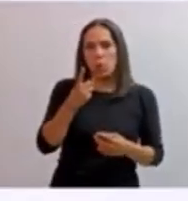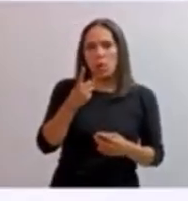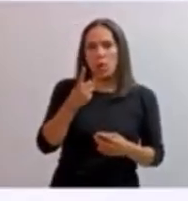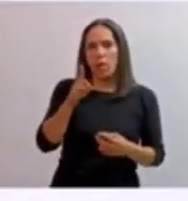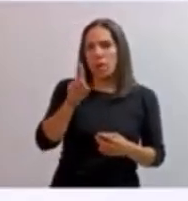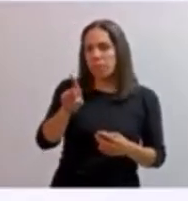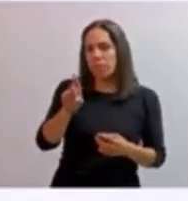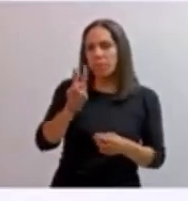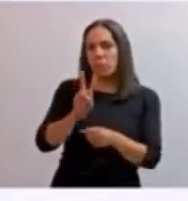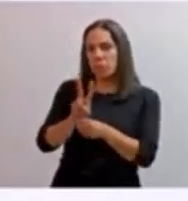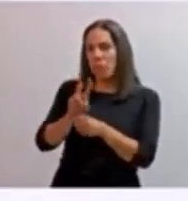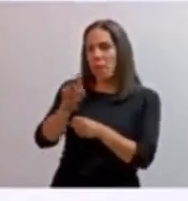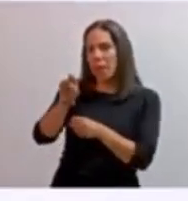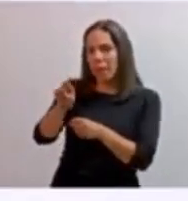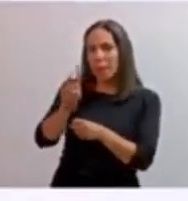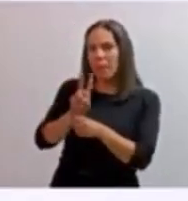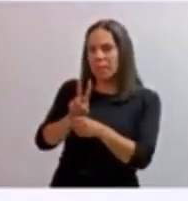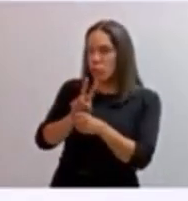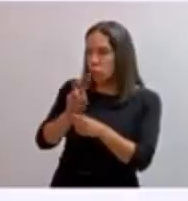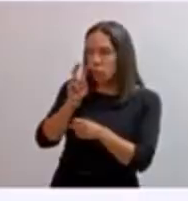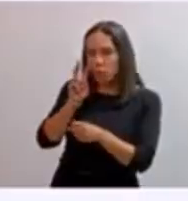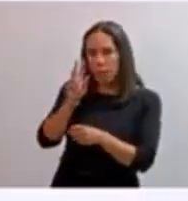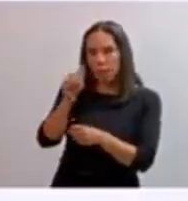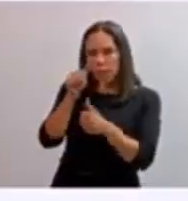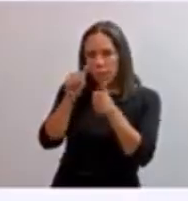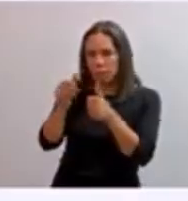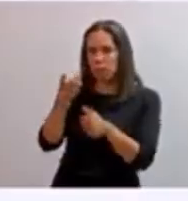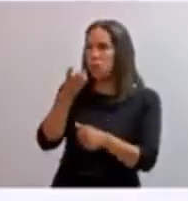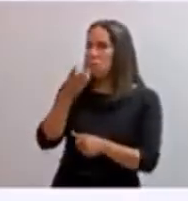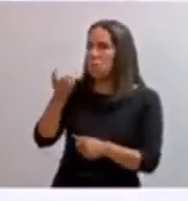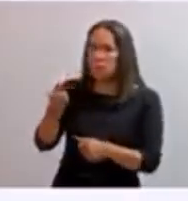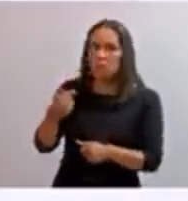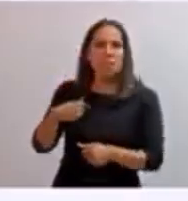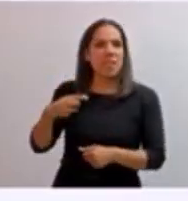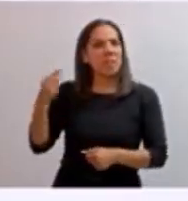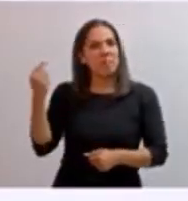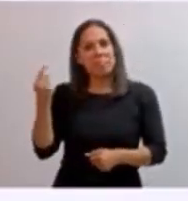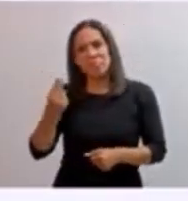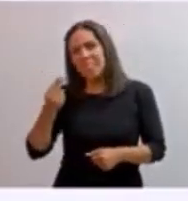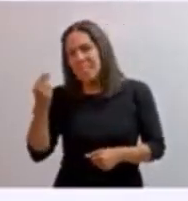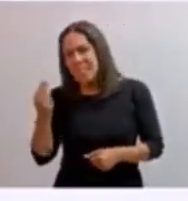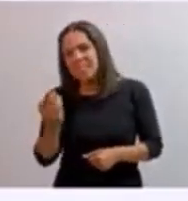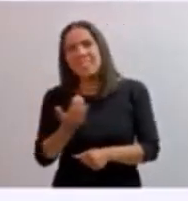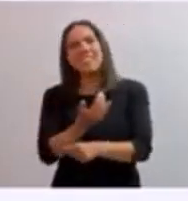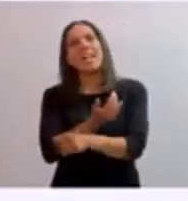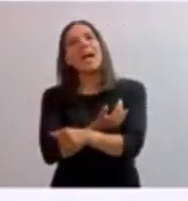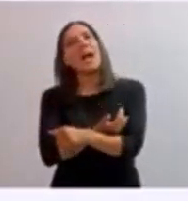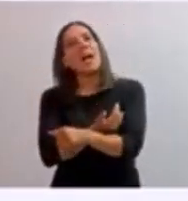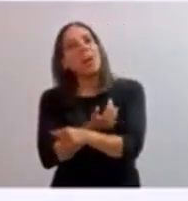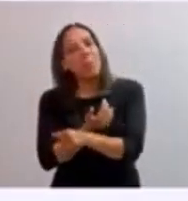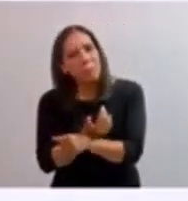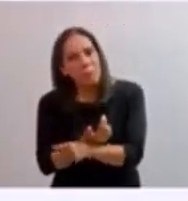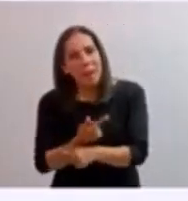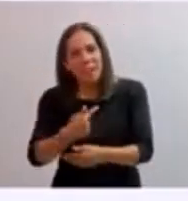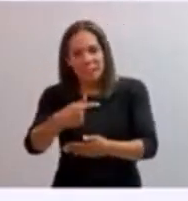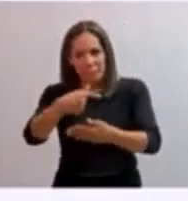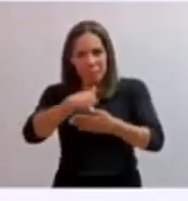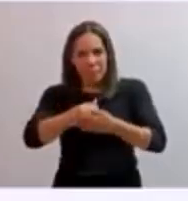supervisor. El supervisor también requiere ser acompañado. El supervisor también requiere